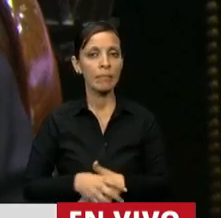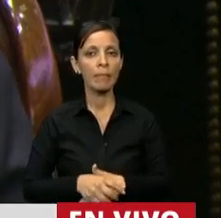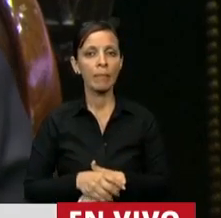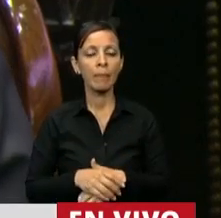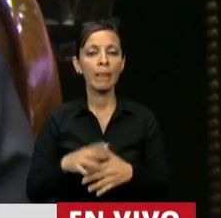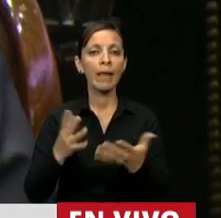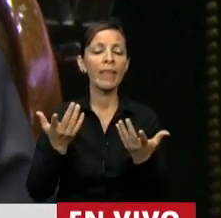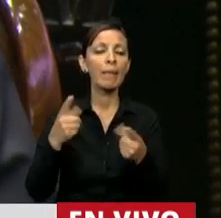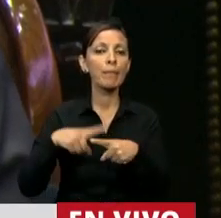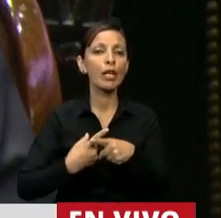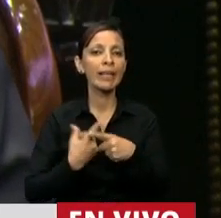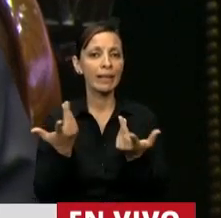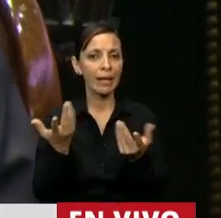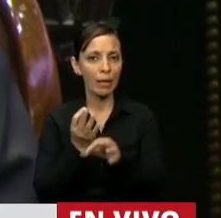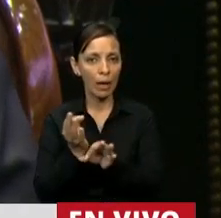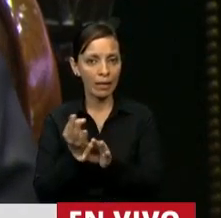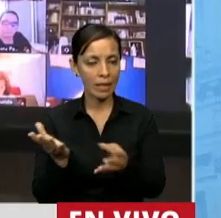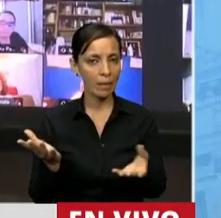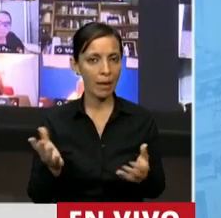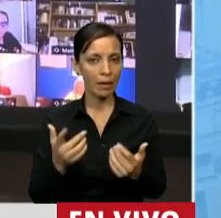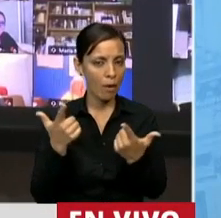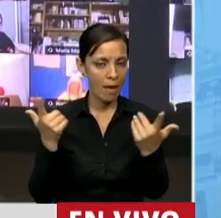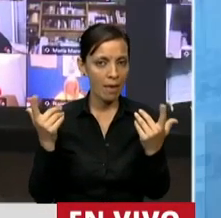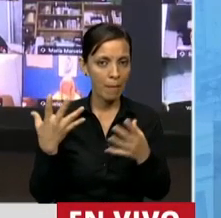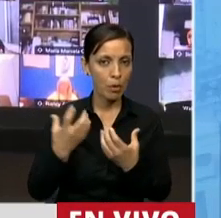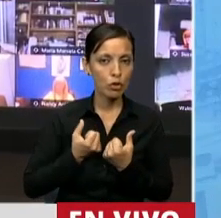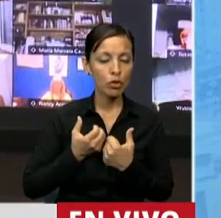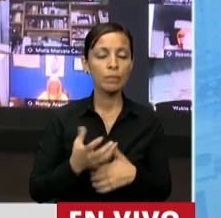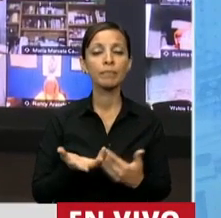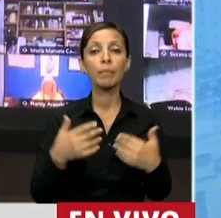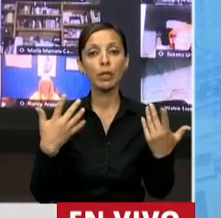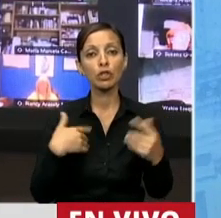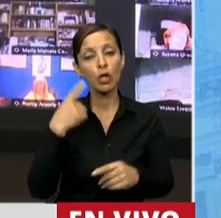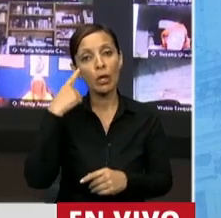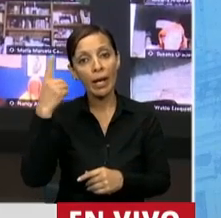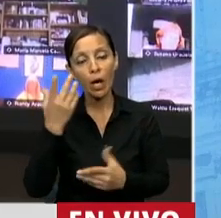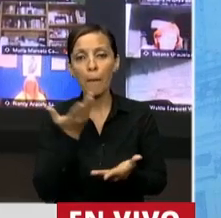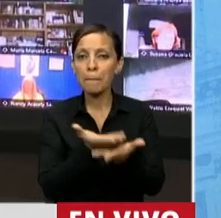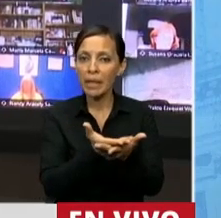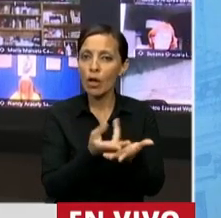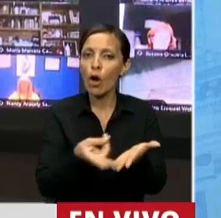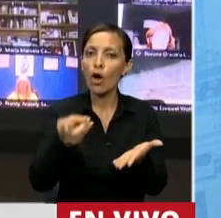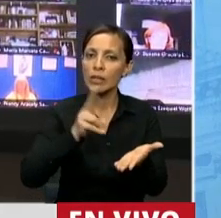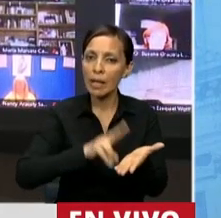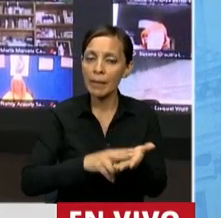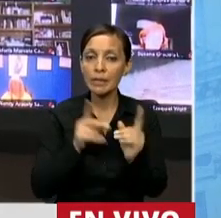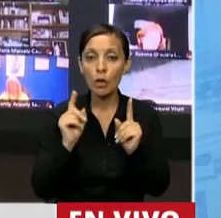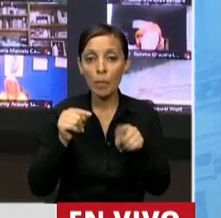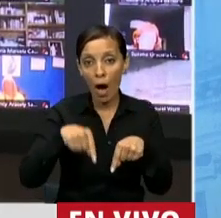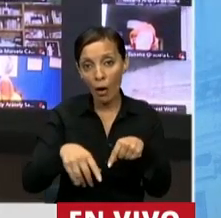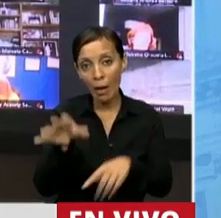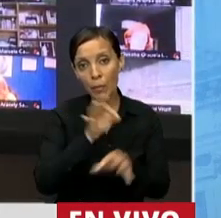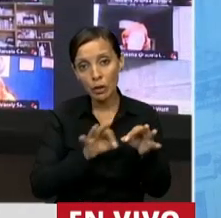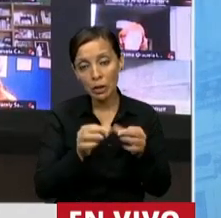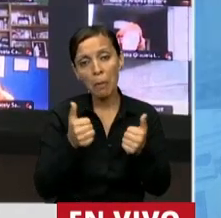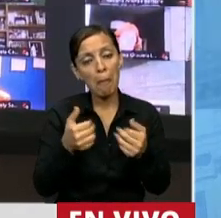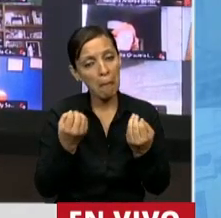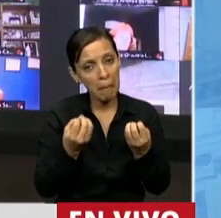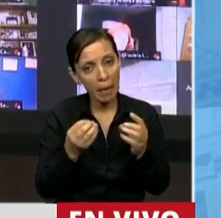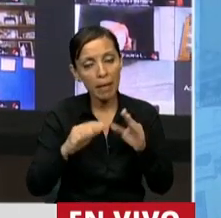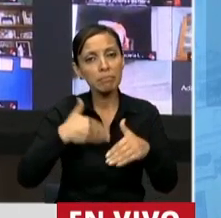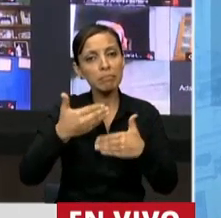de la política educativa. Entonces, creo, vuelvo a pedir, que así como dimos este pasito ahora, nos